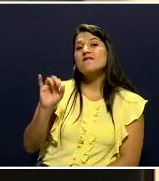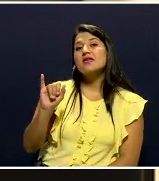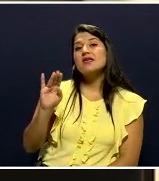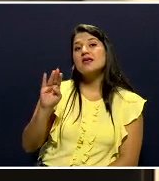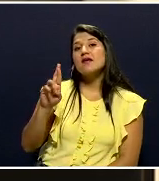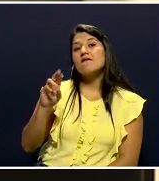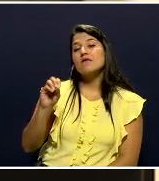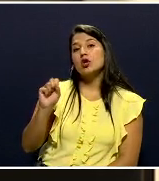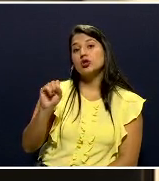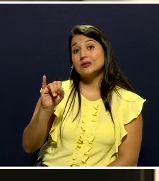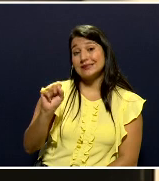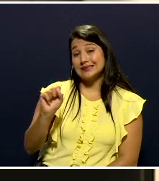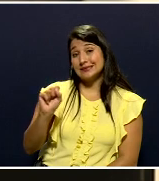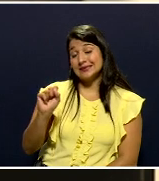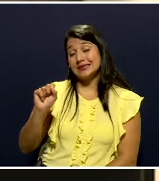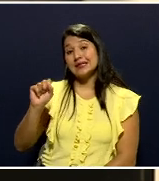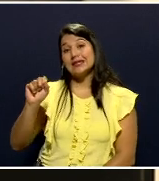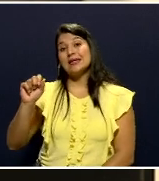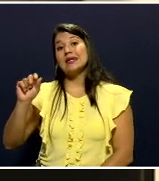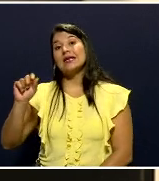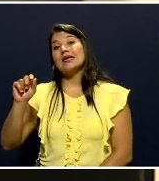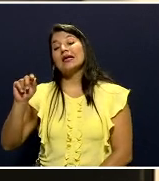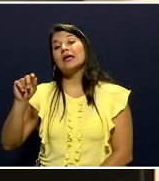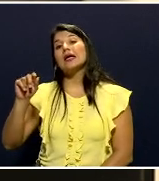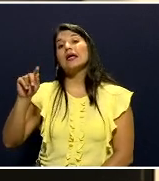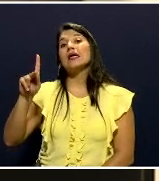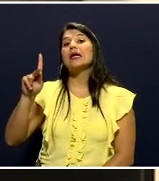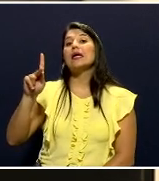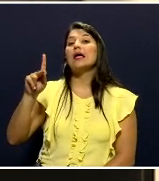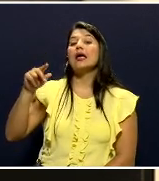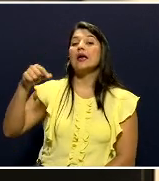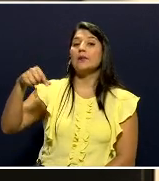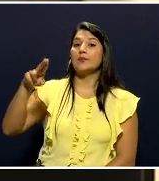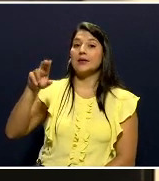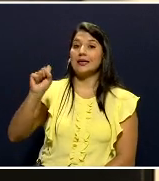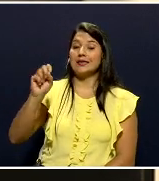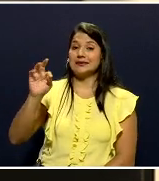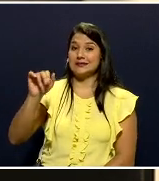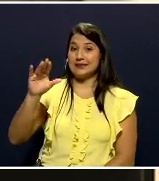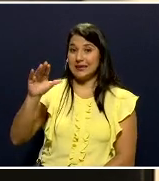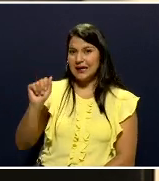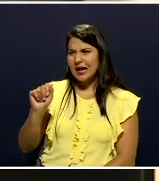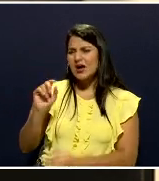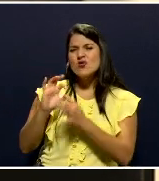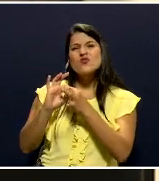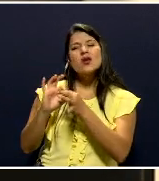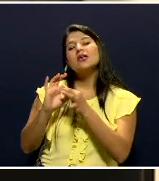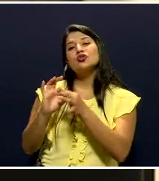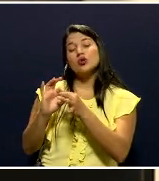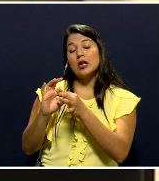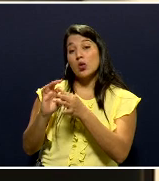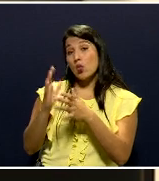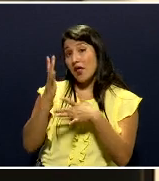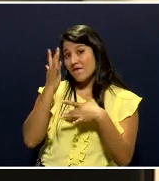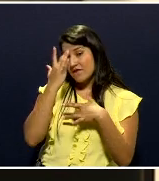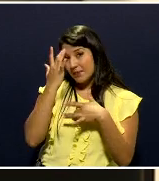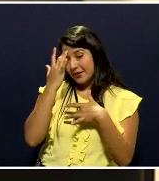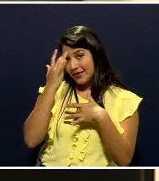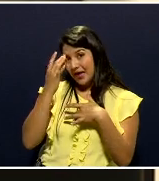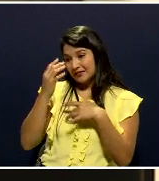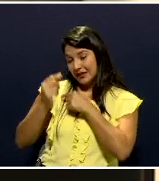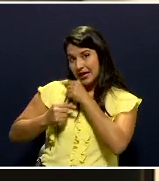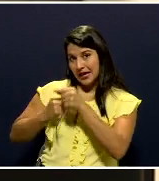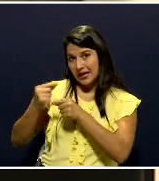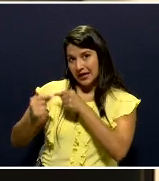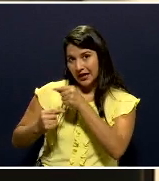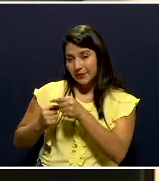una enfermedad genética que tiene que ver con un tipo de proteína que se encuentra en las células pulmonares que son